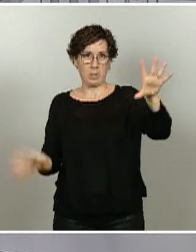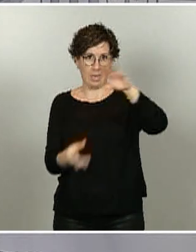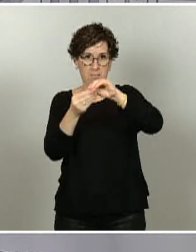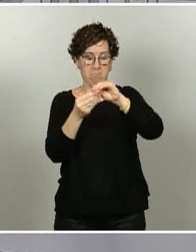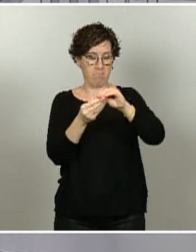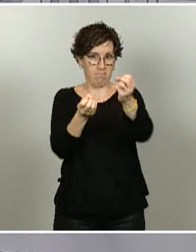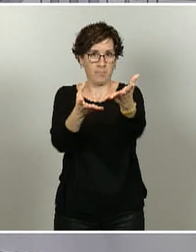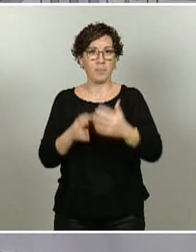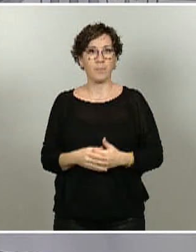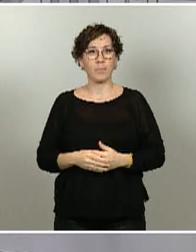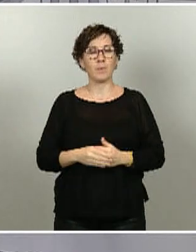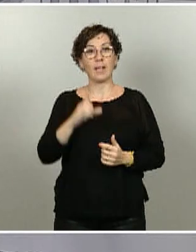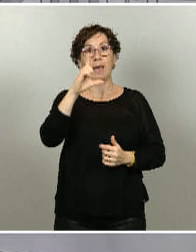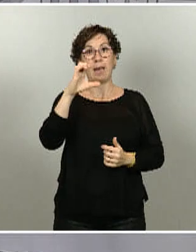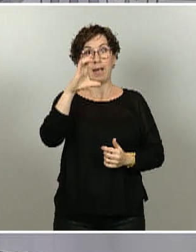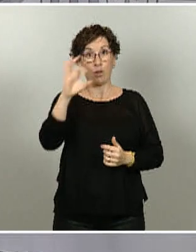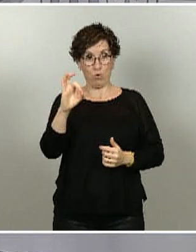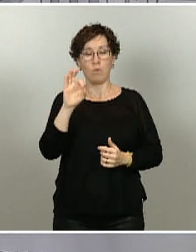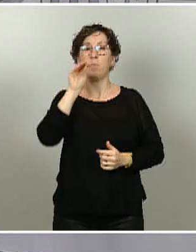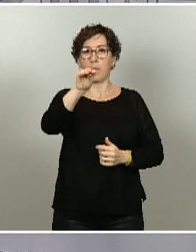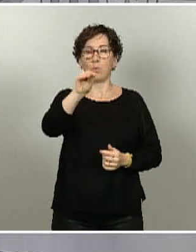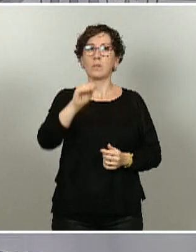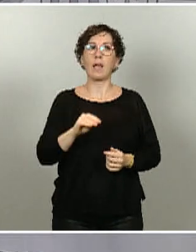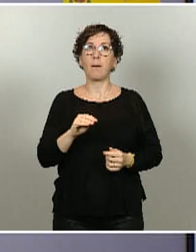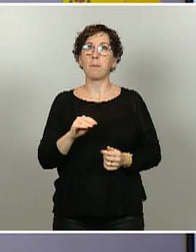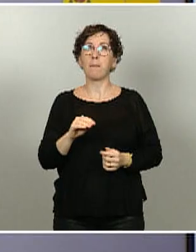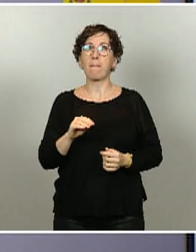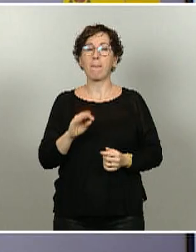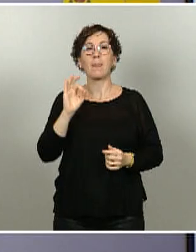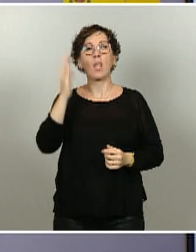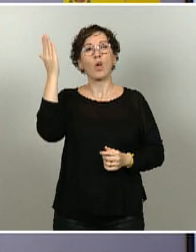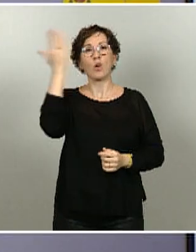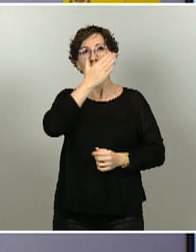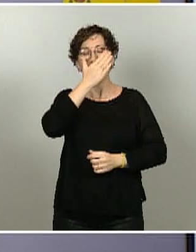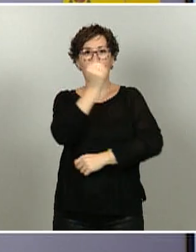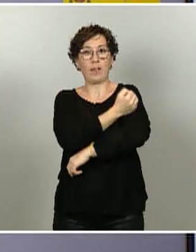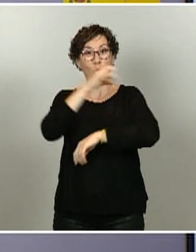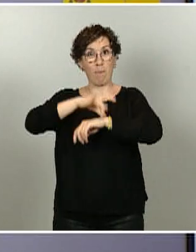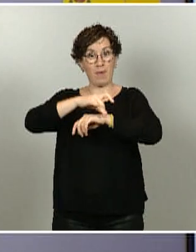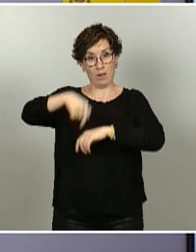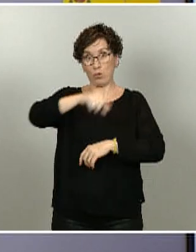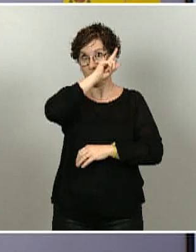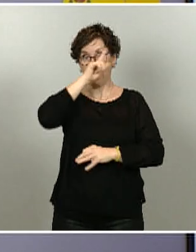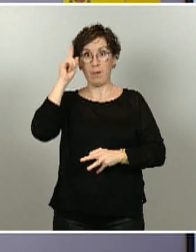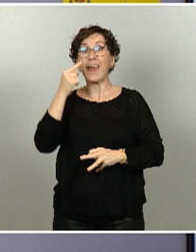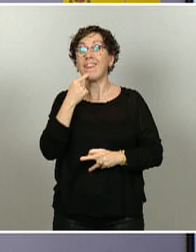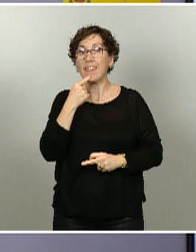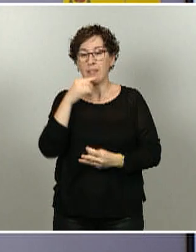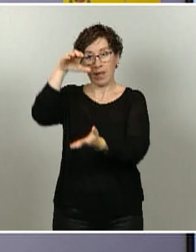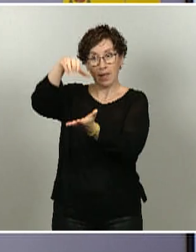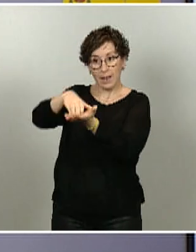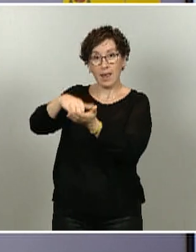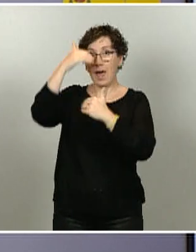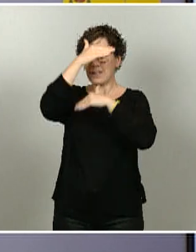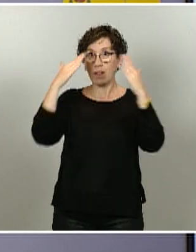Leco pregunta sobre el Colegio de Médicos de Madrid, que dice que la atención primaria no está preparada